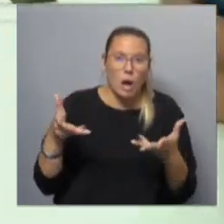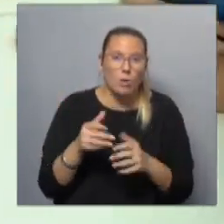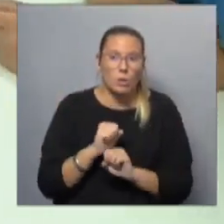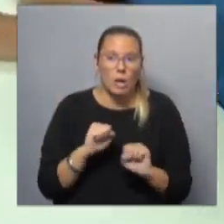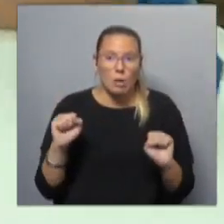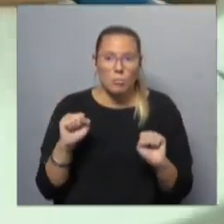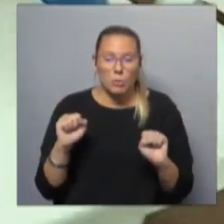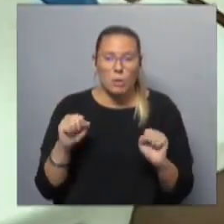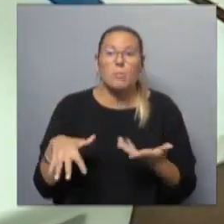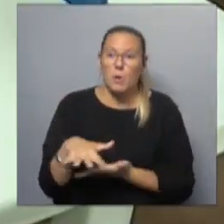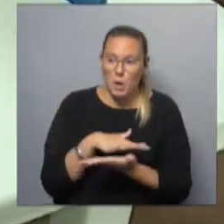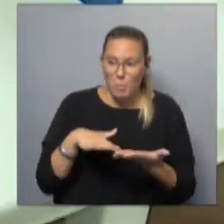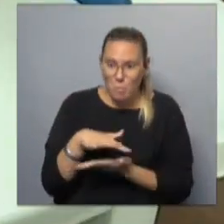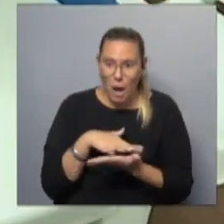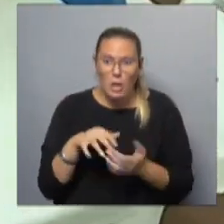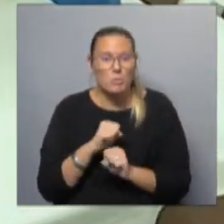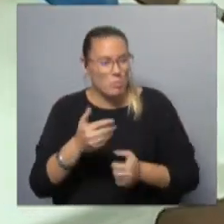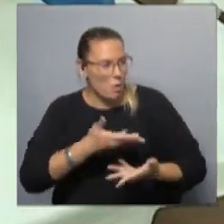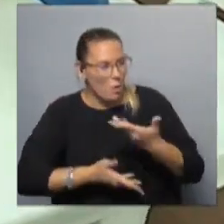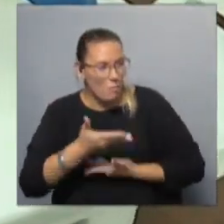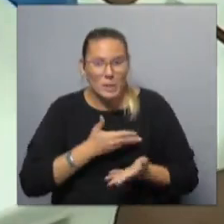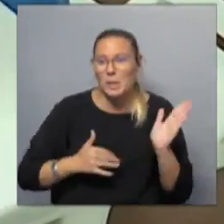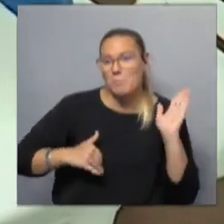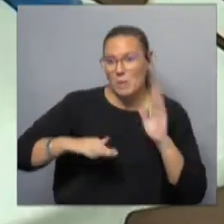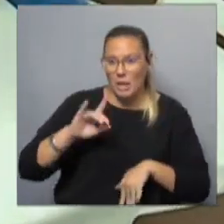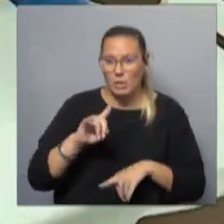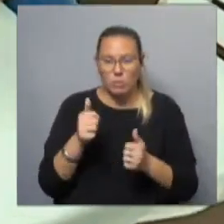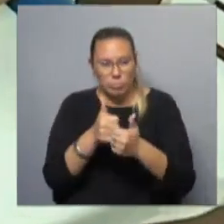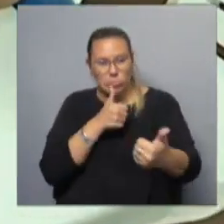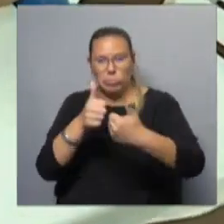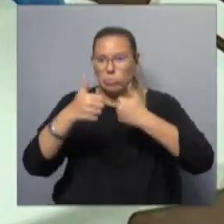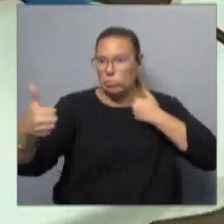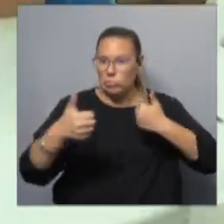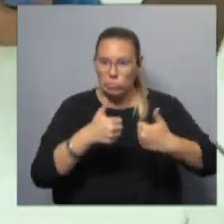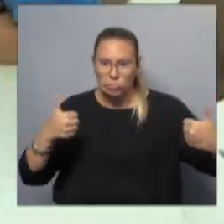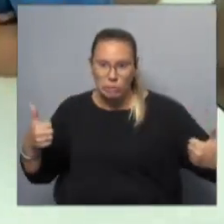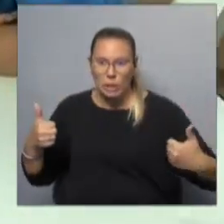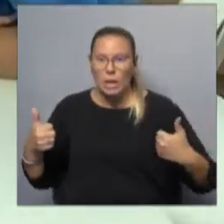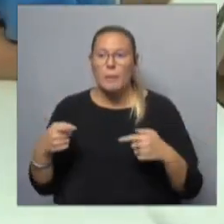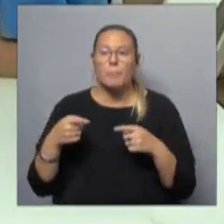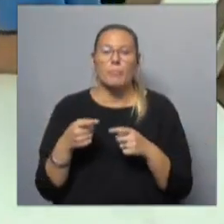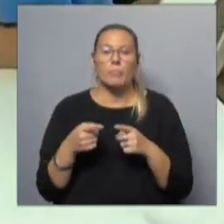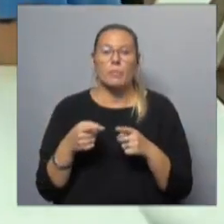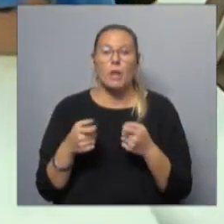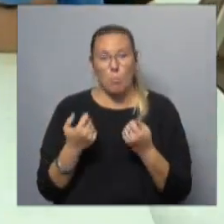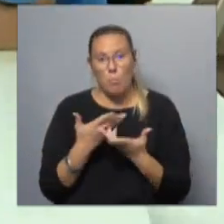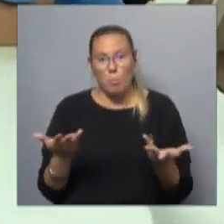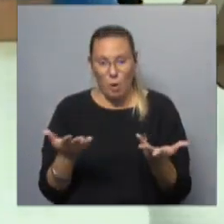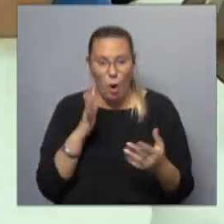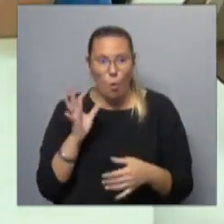podemos utilizar el espacio y podemos compartir un poco más y no ese distanciamiento social, es que ofrecemos